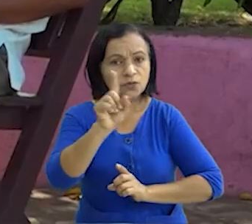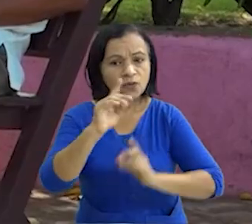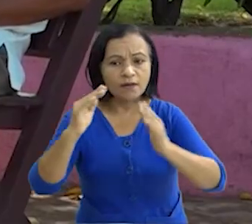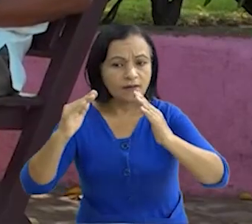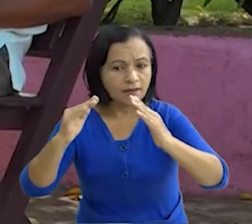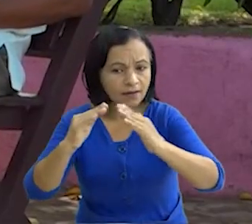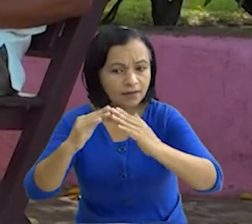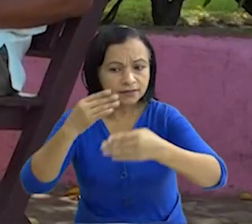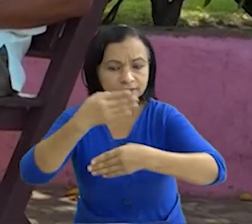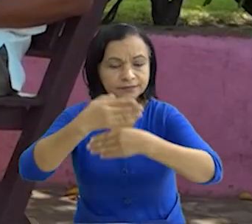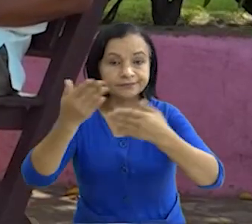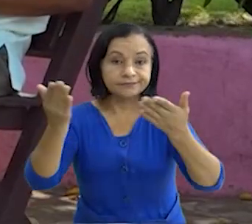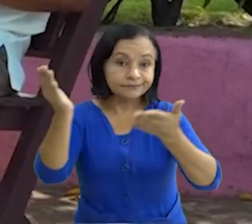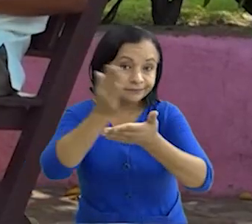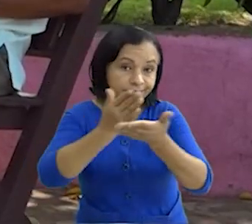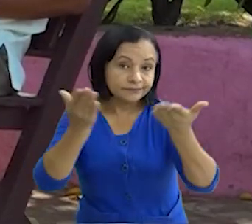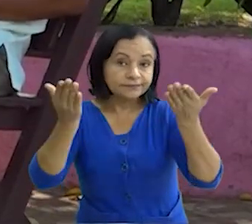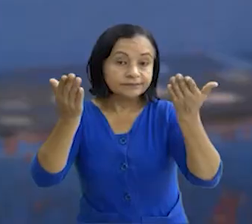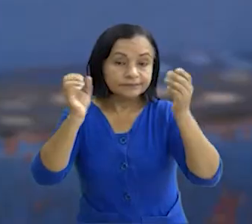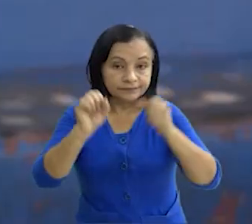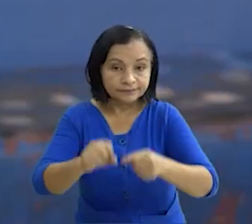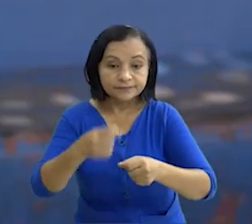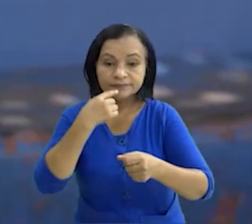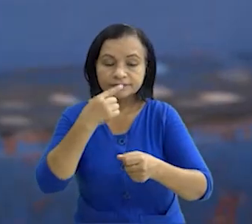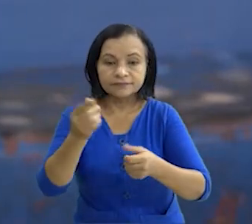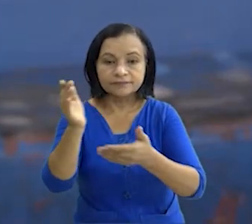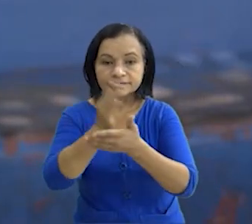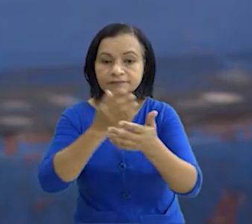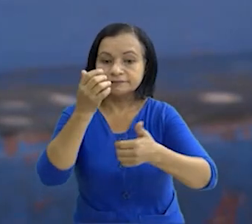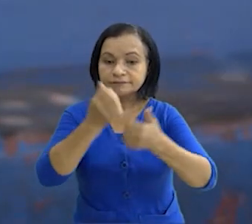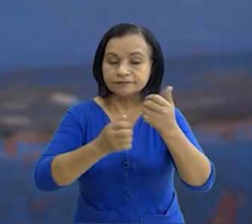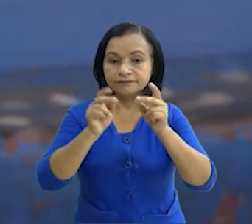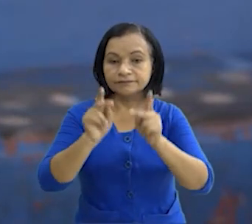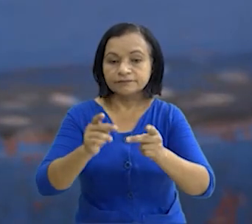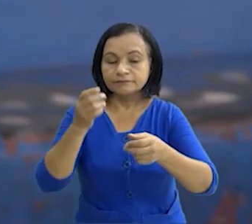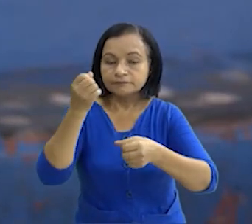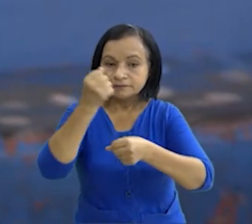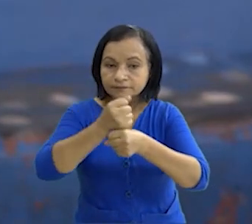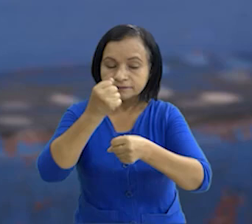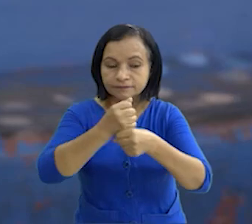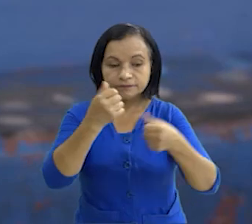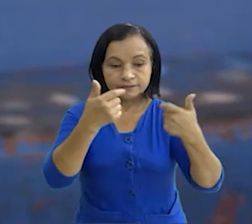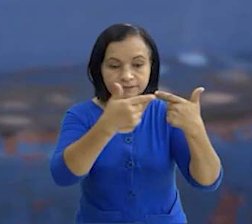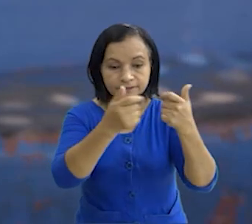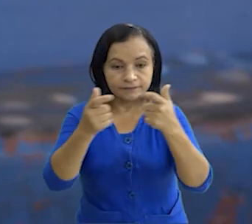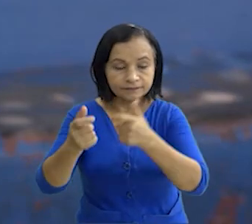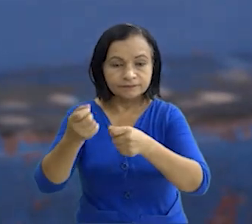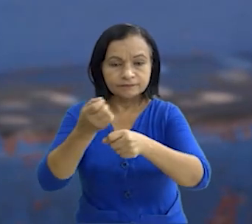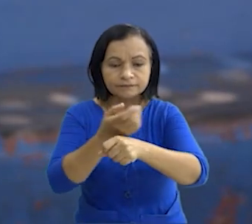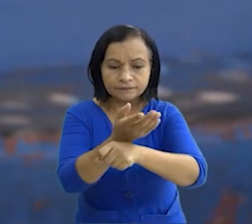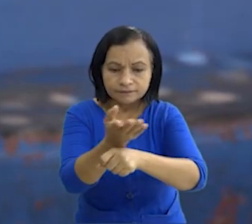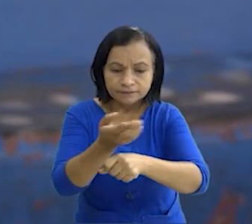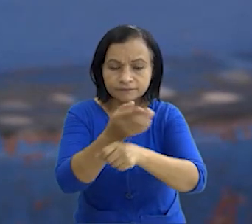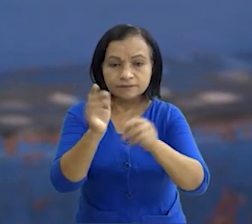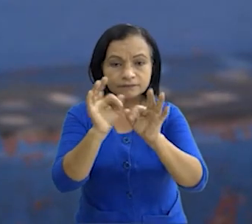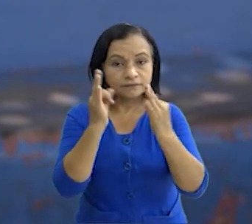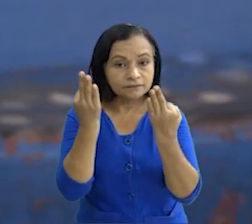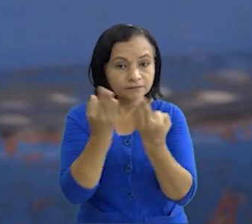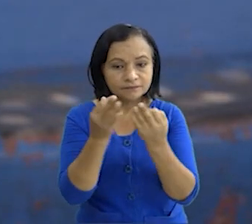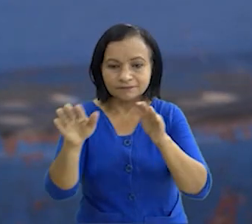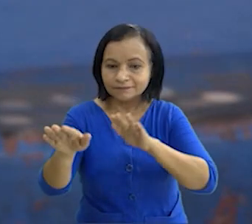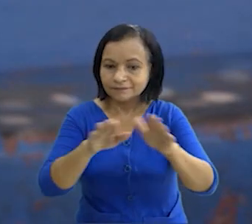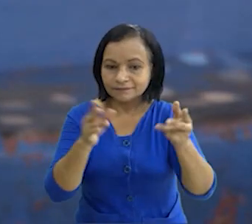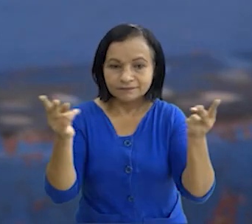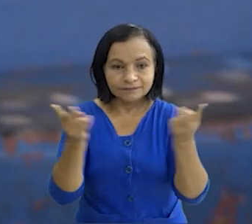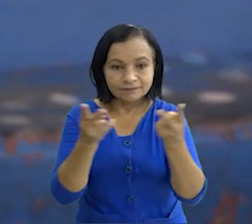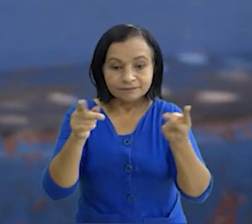asentar. Pero a pesar de eso, también tenemos eso. Y ahí es el trabajo duro de la brigada, convencer a la familia. Convencer